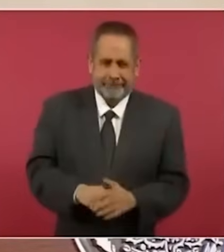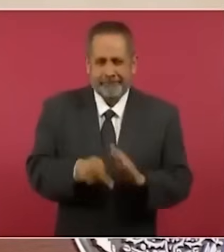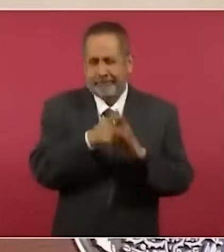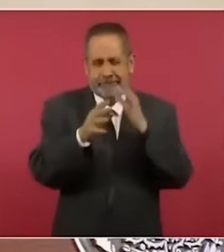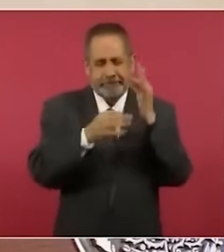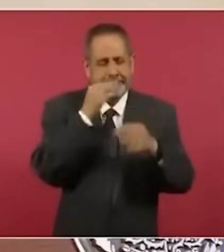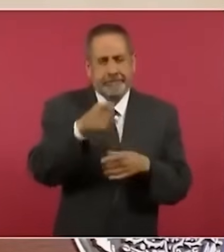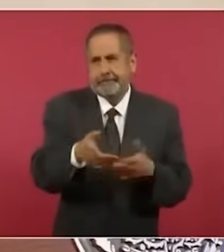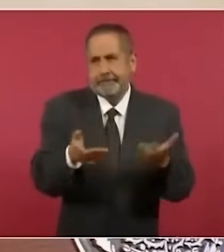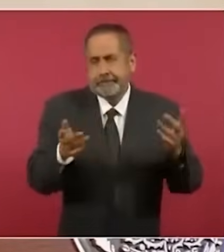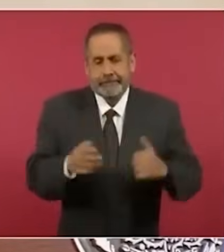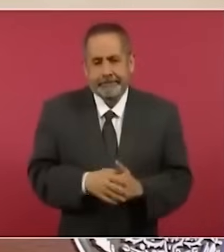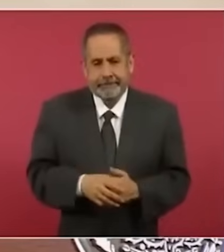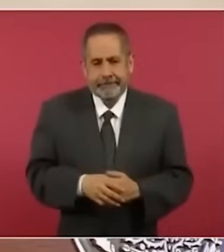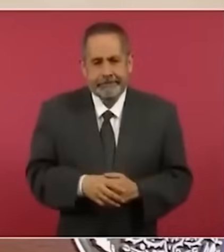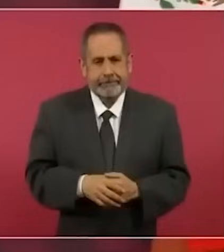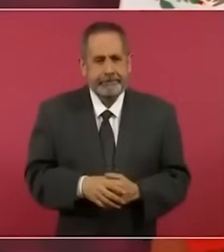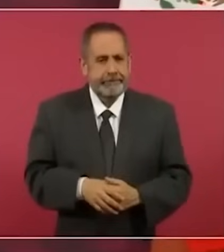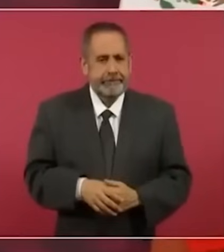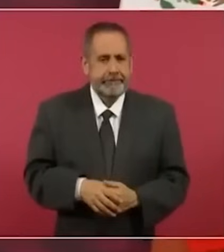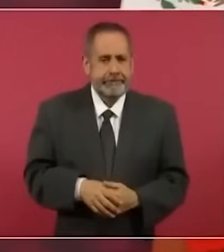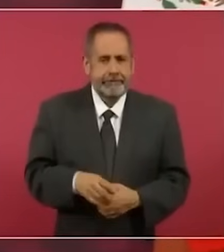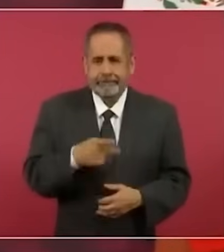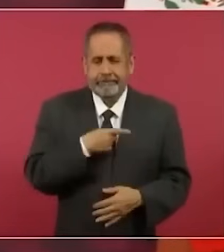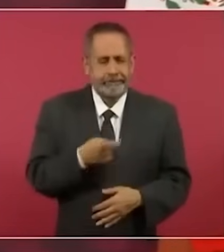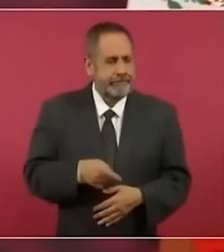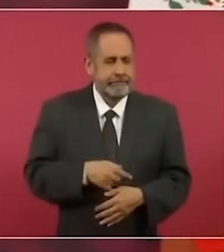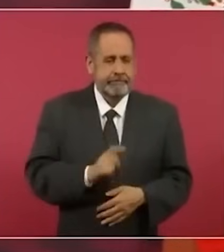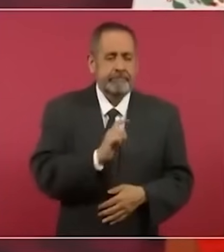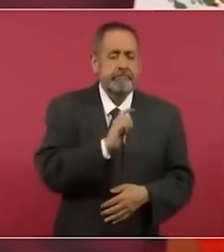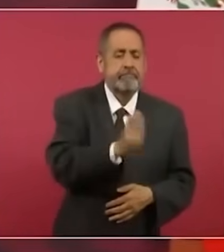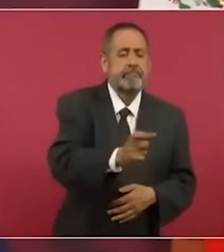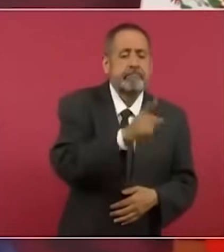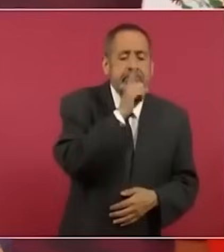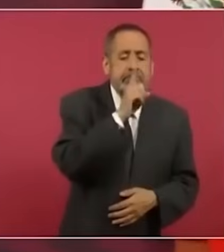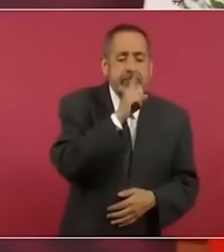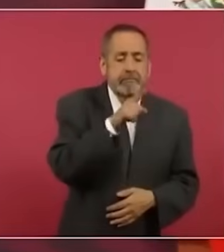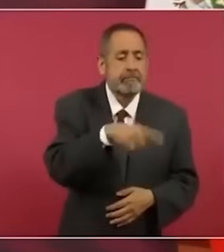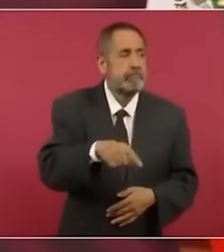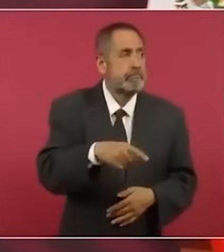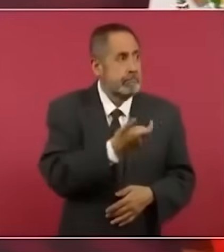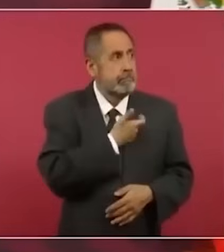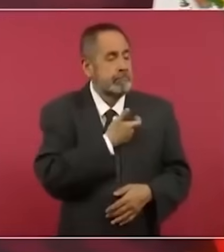periodistas que los echaron a perder